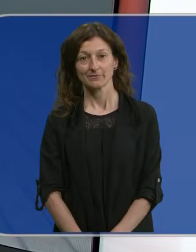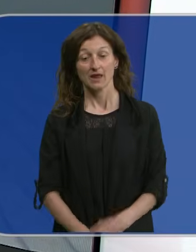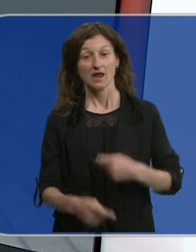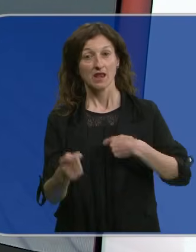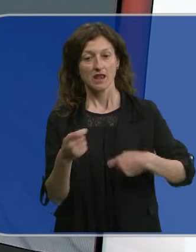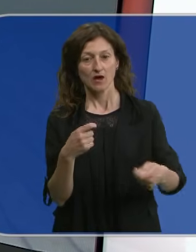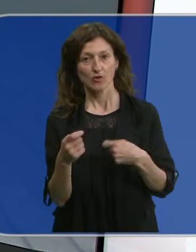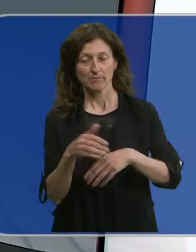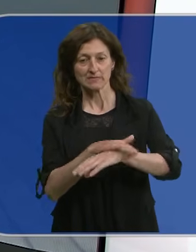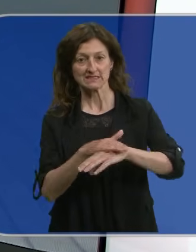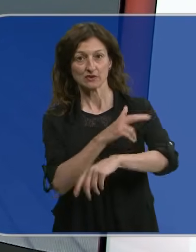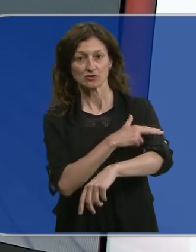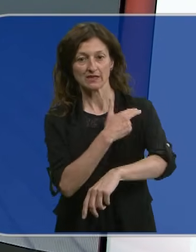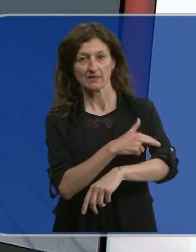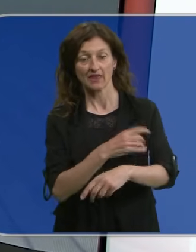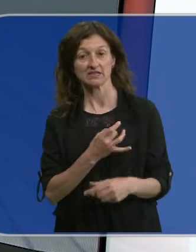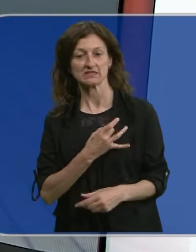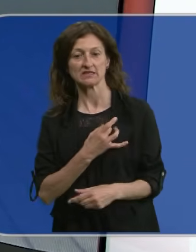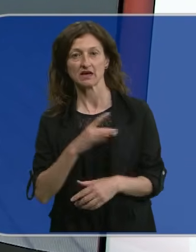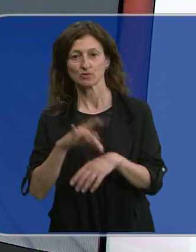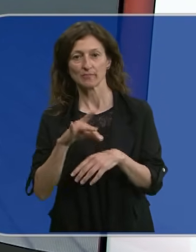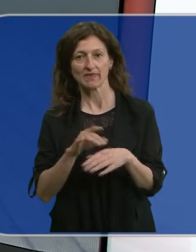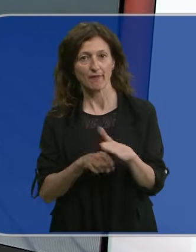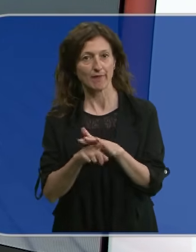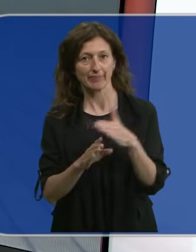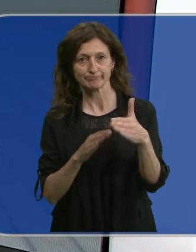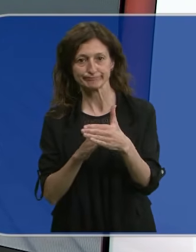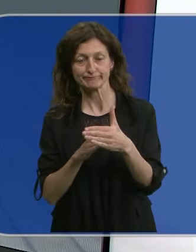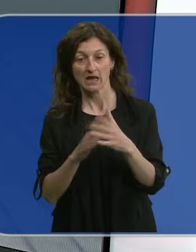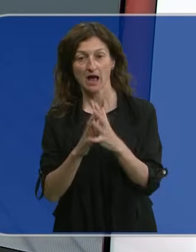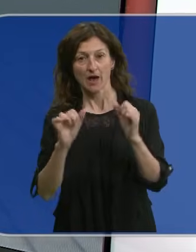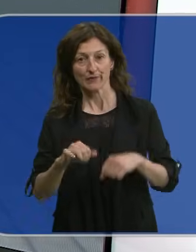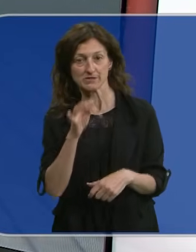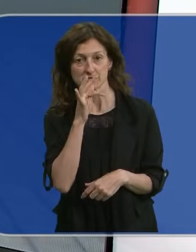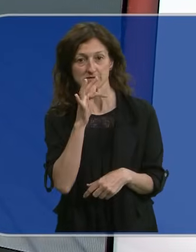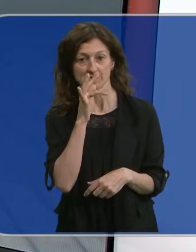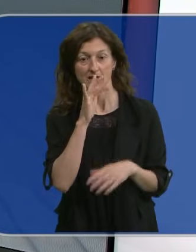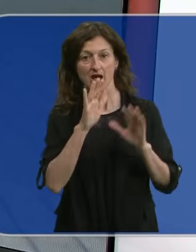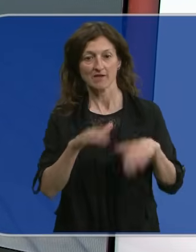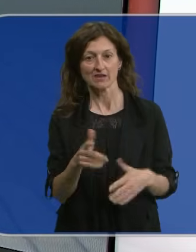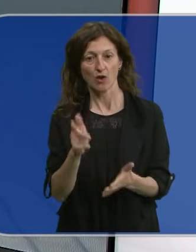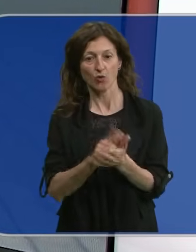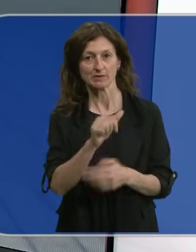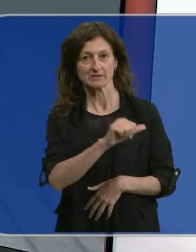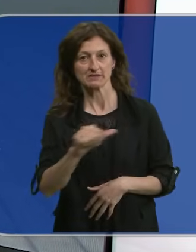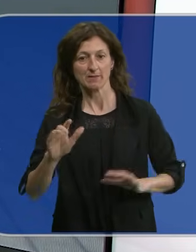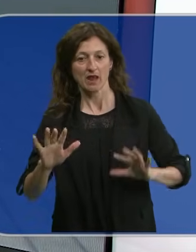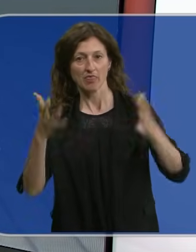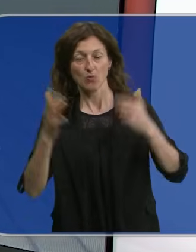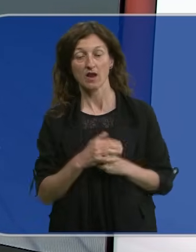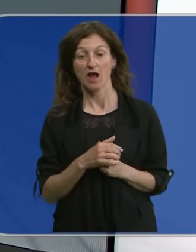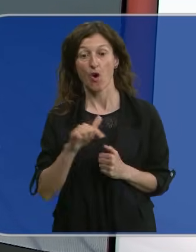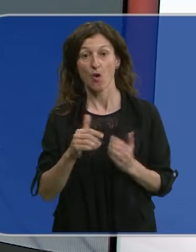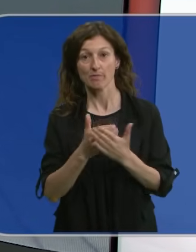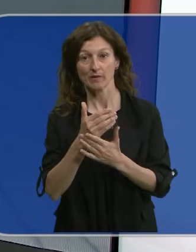Las negociaciones entre el Ministerio de Sanidad y los sindicatos médicos no avanzan. Los acuerdos no llegan y eso ha desembocado en una nueva semana de huelga. Ha